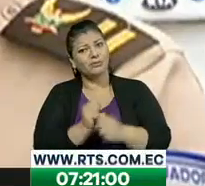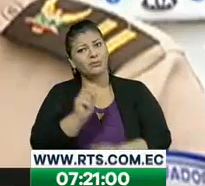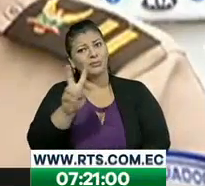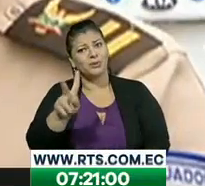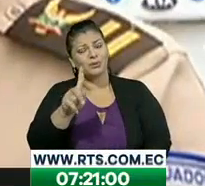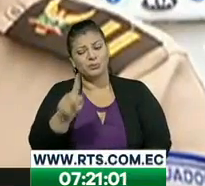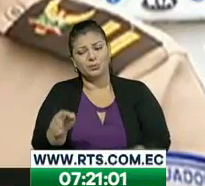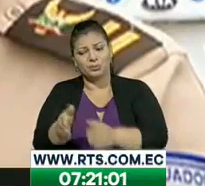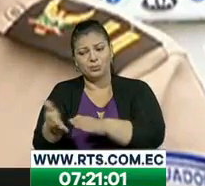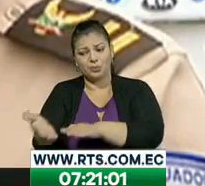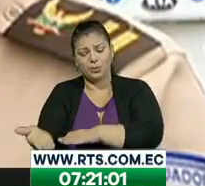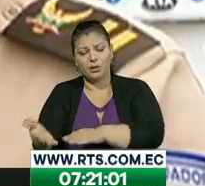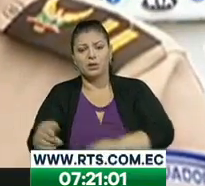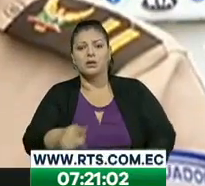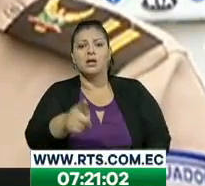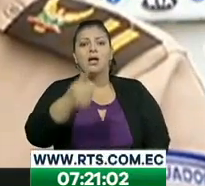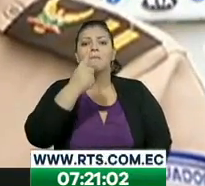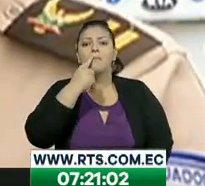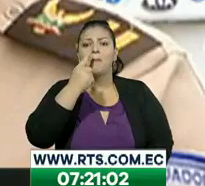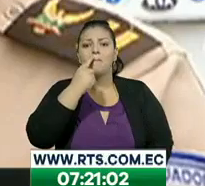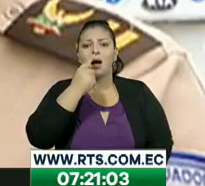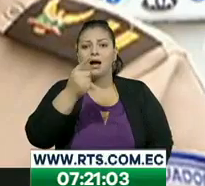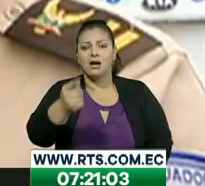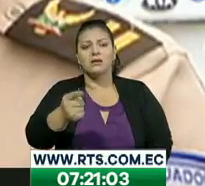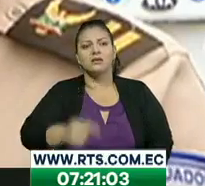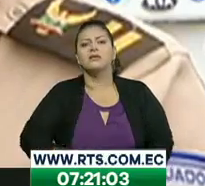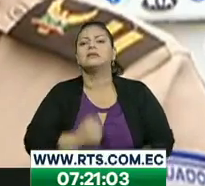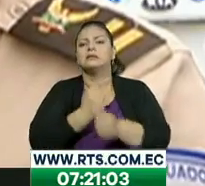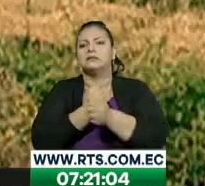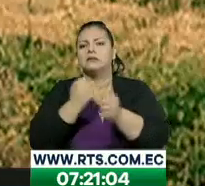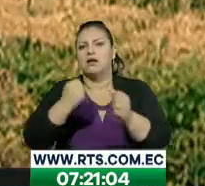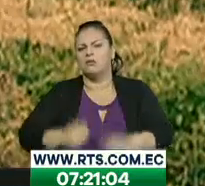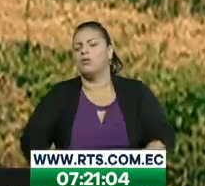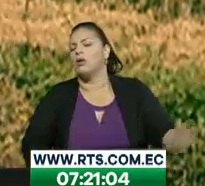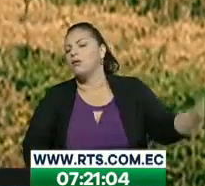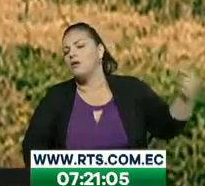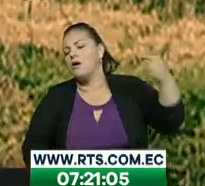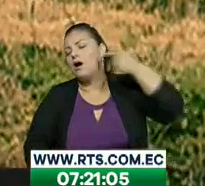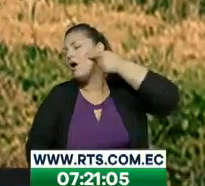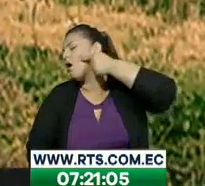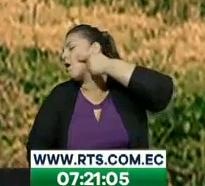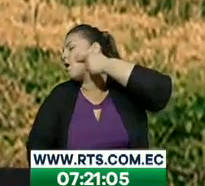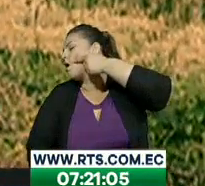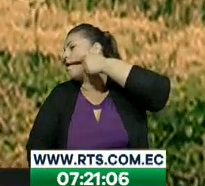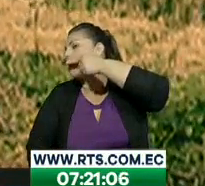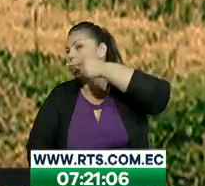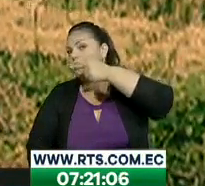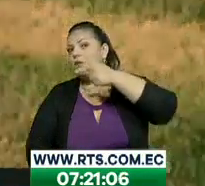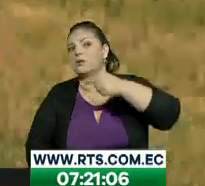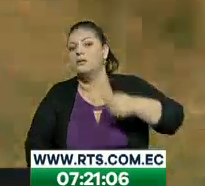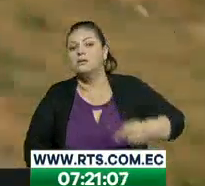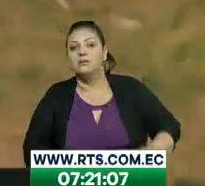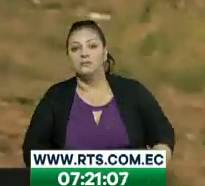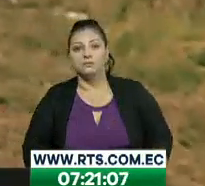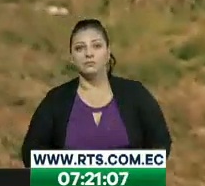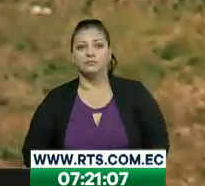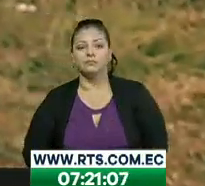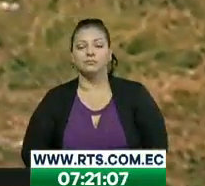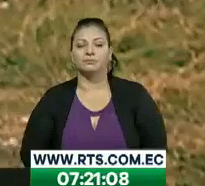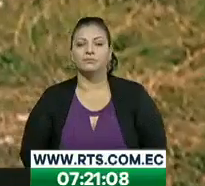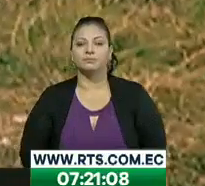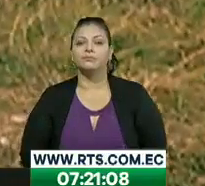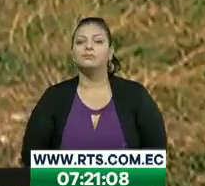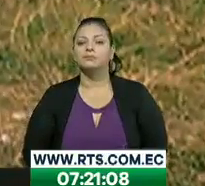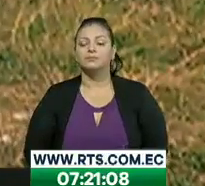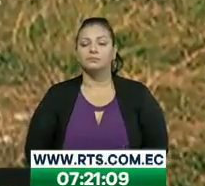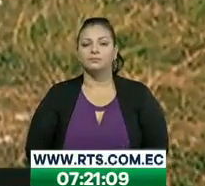disparo en la cara, entonces tiene posible el ingreso de un proyectil en su rostro.